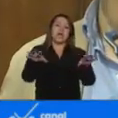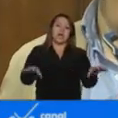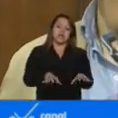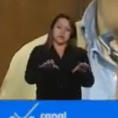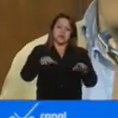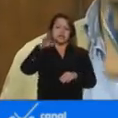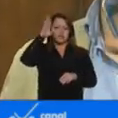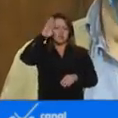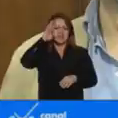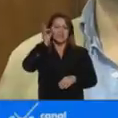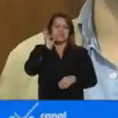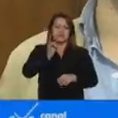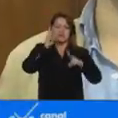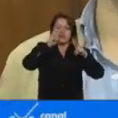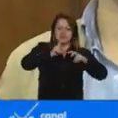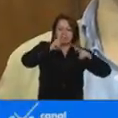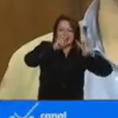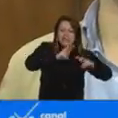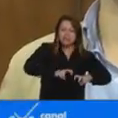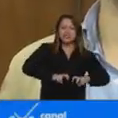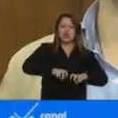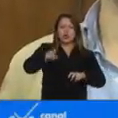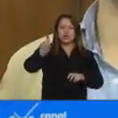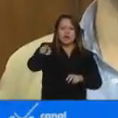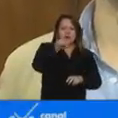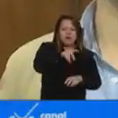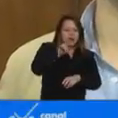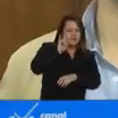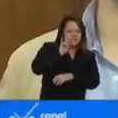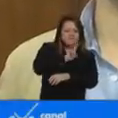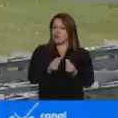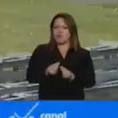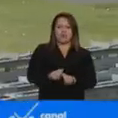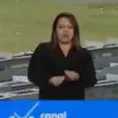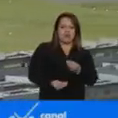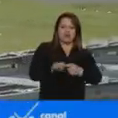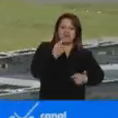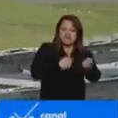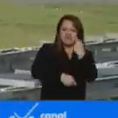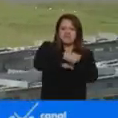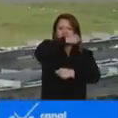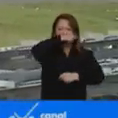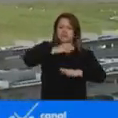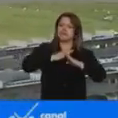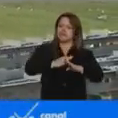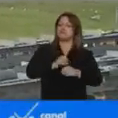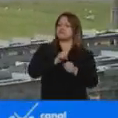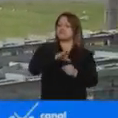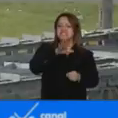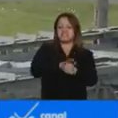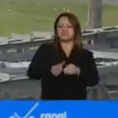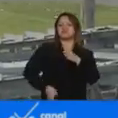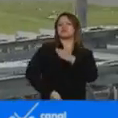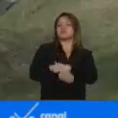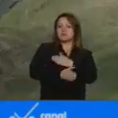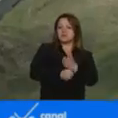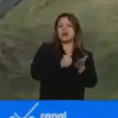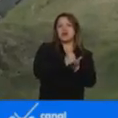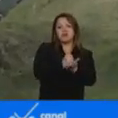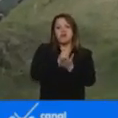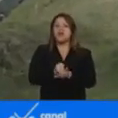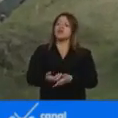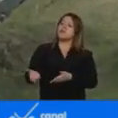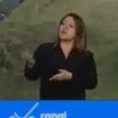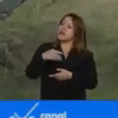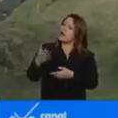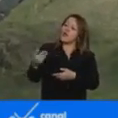policía, de investigación criminal y de inteligencia para capturar y desarticular estas bandas que pretenden controlar el centro de la ciudad van a continuar y no podemos permitir